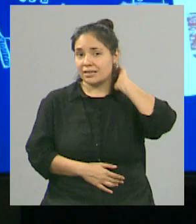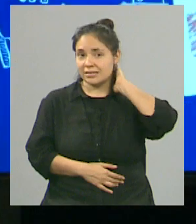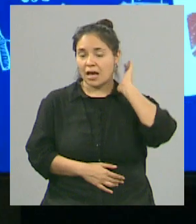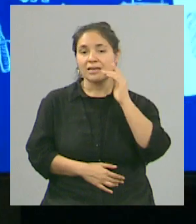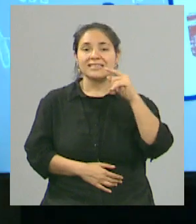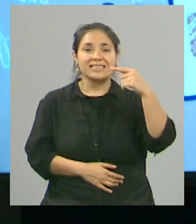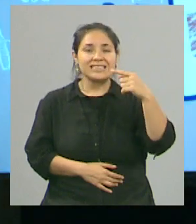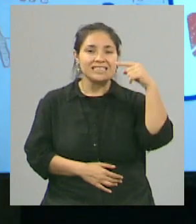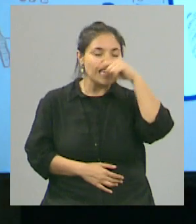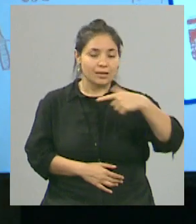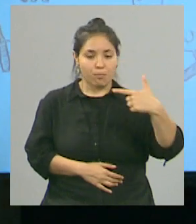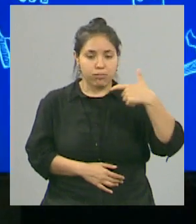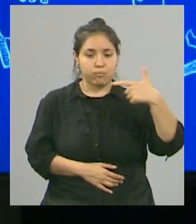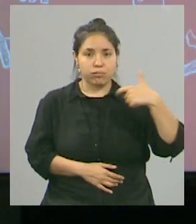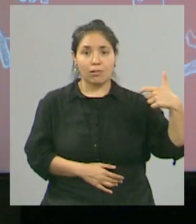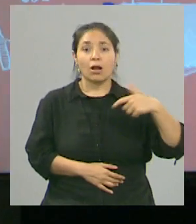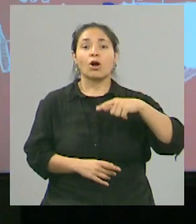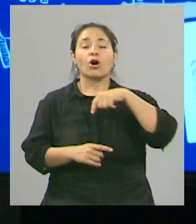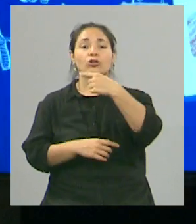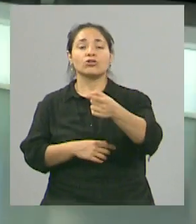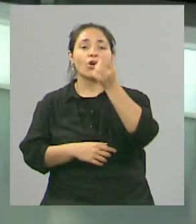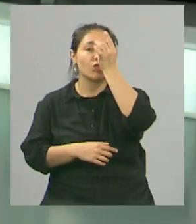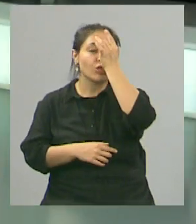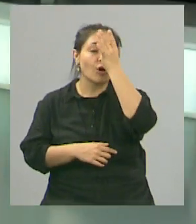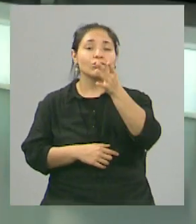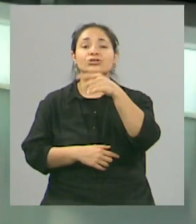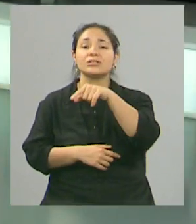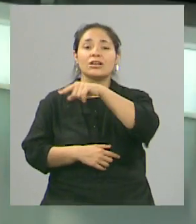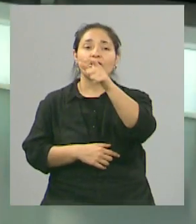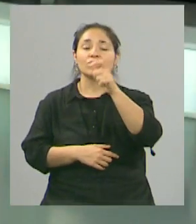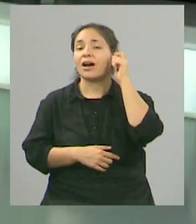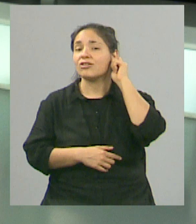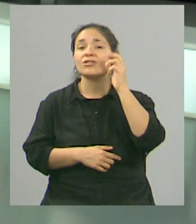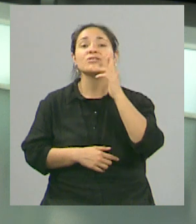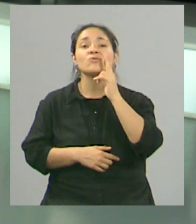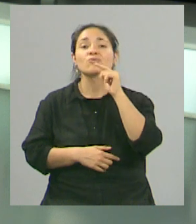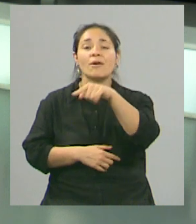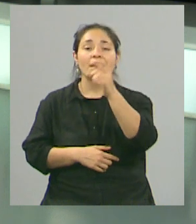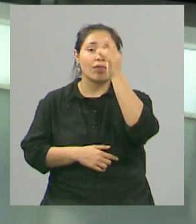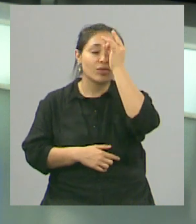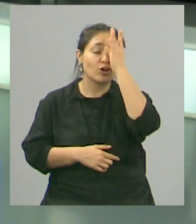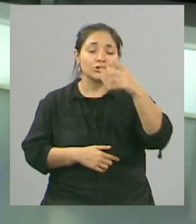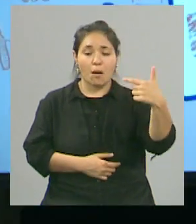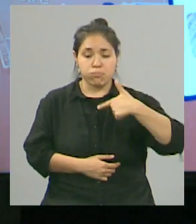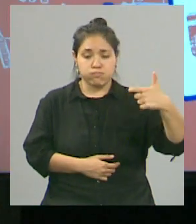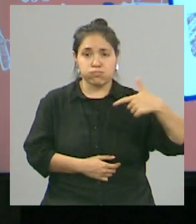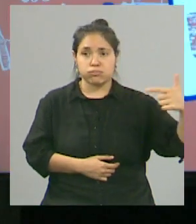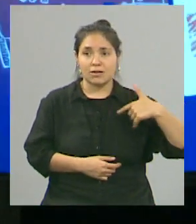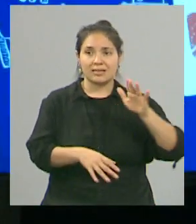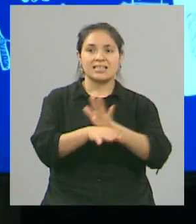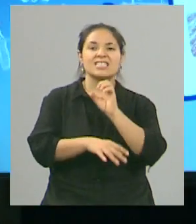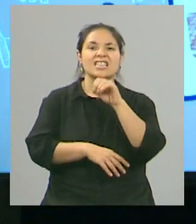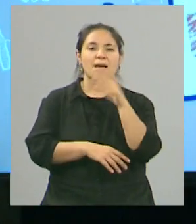tiros, 12 tiros el de 26, 10 tiros el de 19 años. Se la conoce como la masacre de